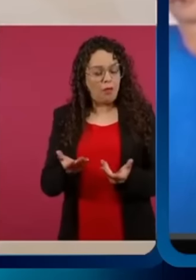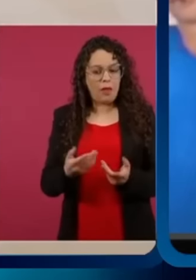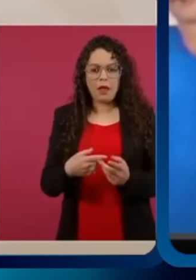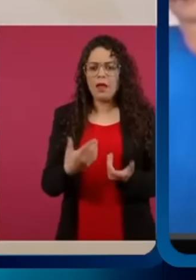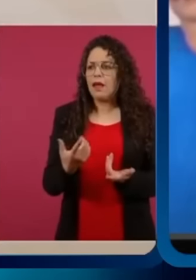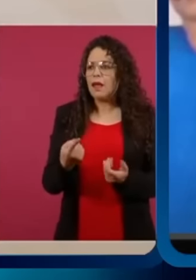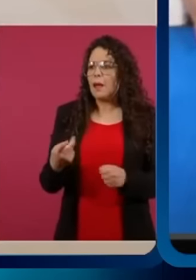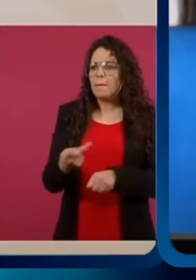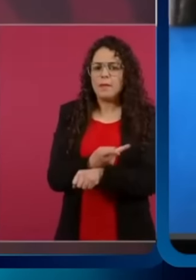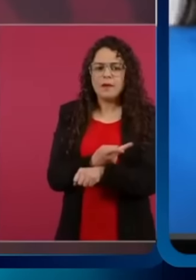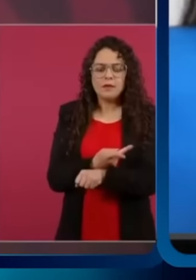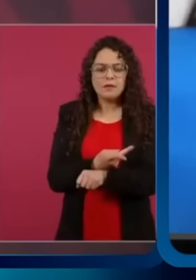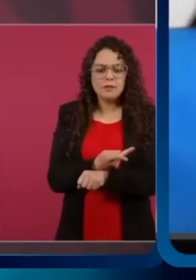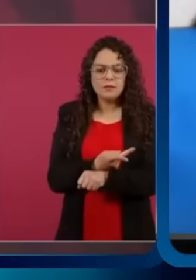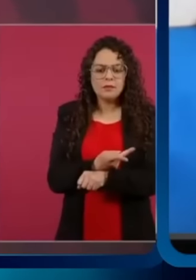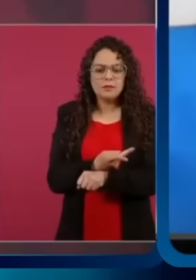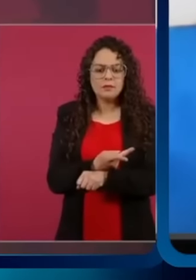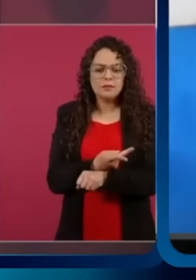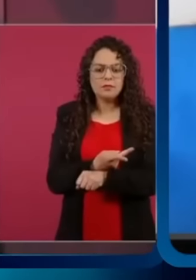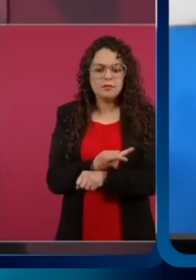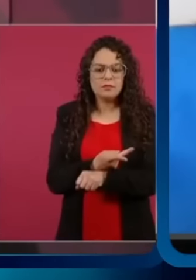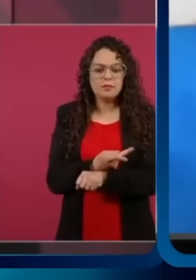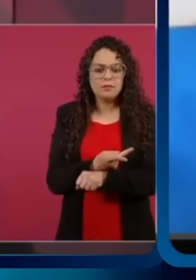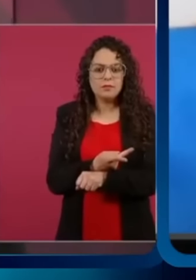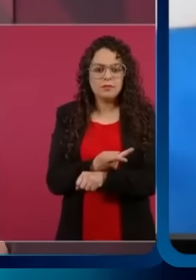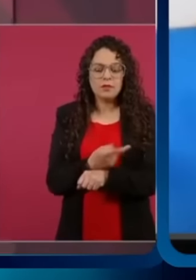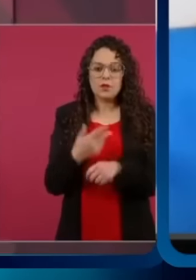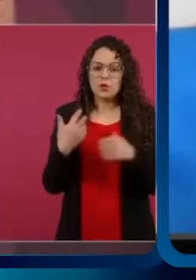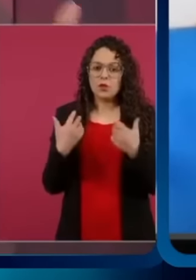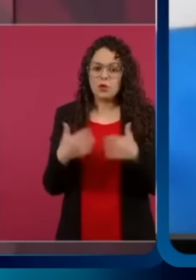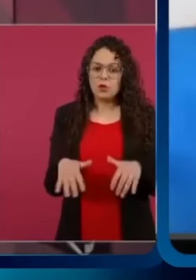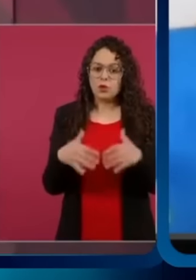Lo que el viento a Juárez. Y le metieron,